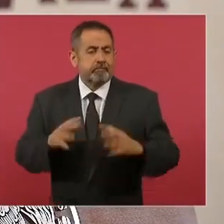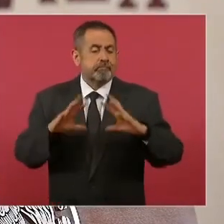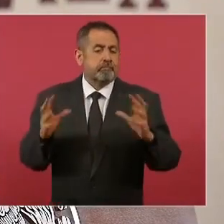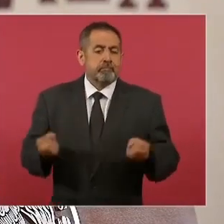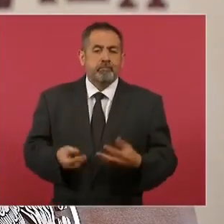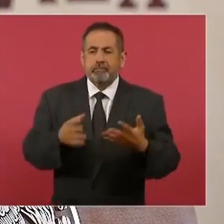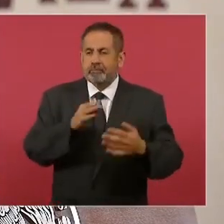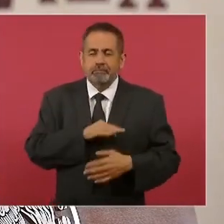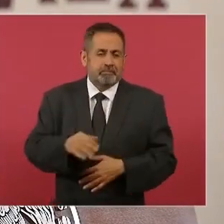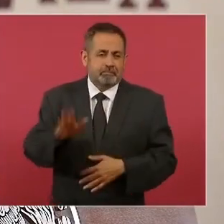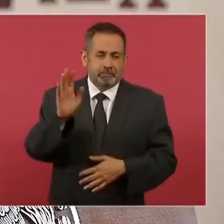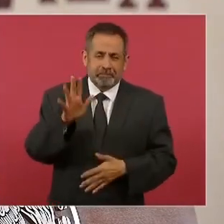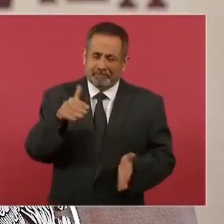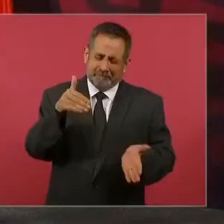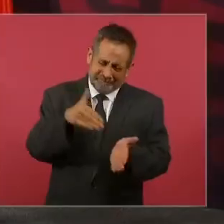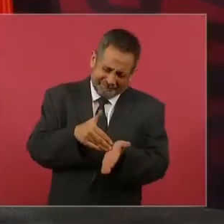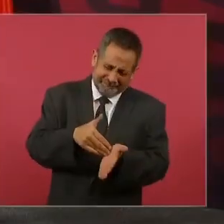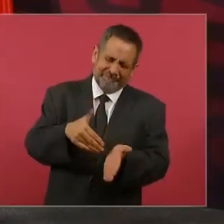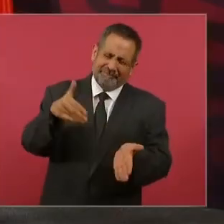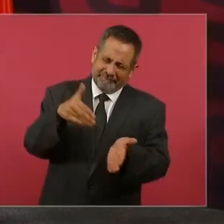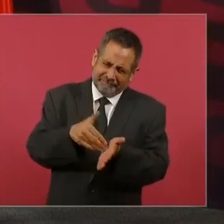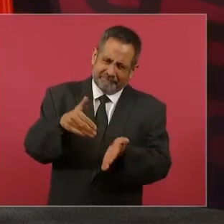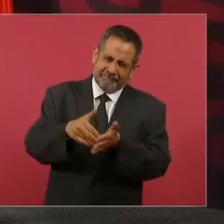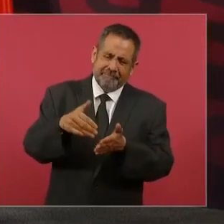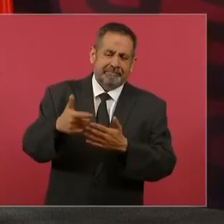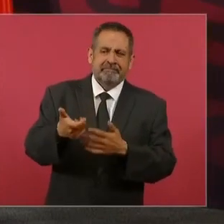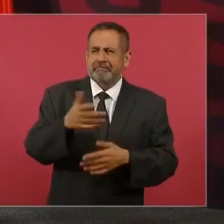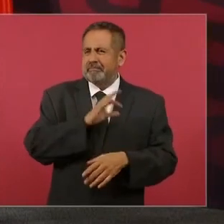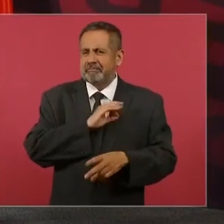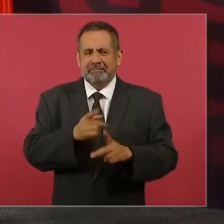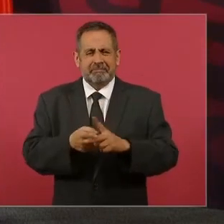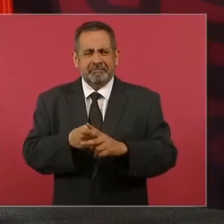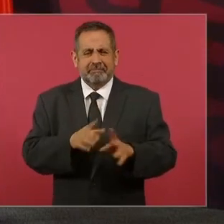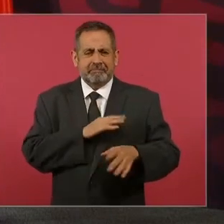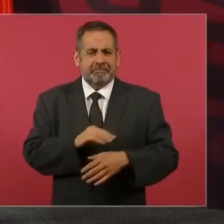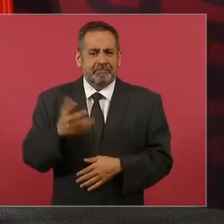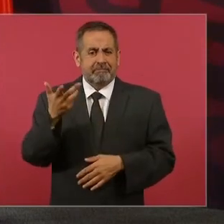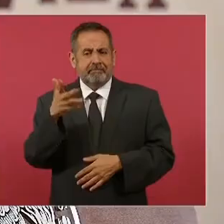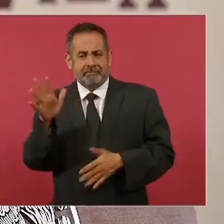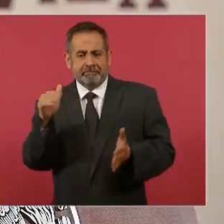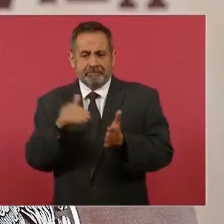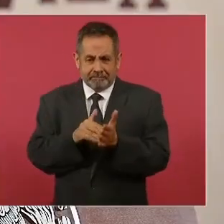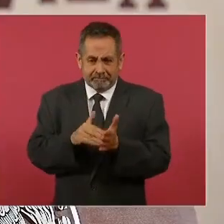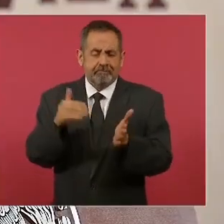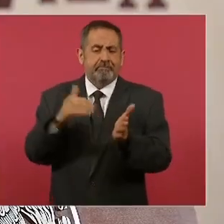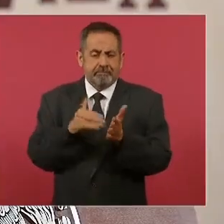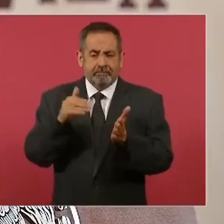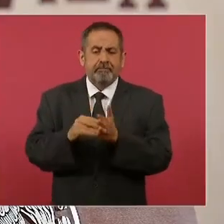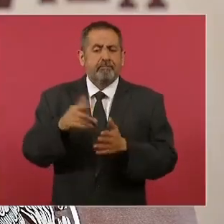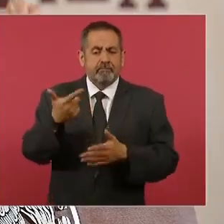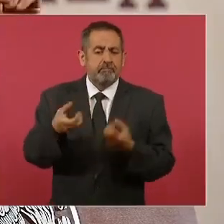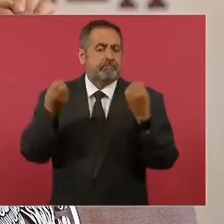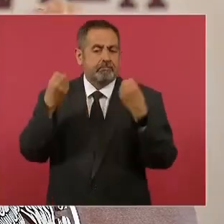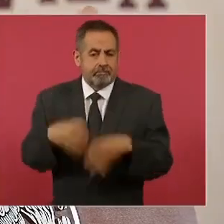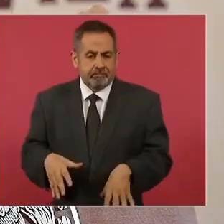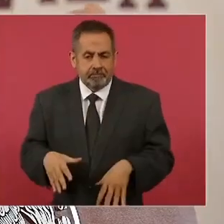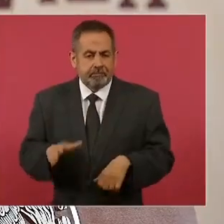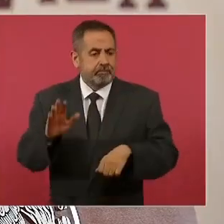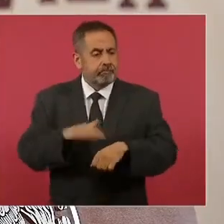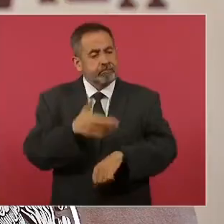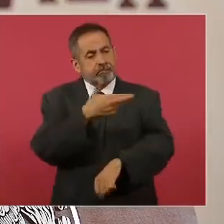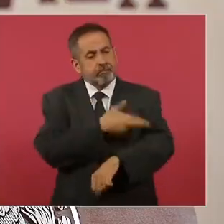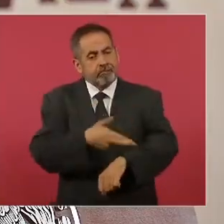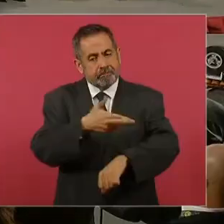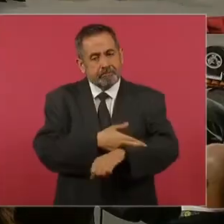hablando? Pues de miles de millones de pesos, calculamos por lo menos 10,000 millones de pesos en la afectación de